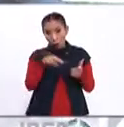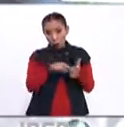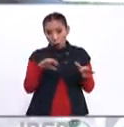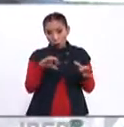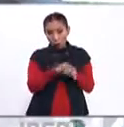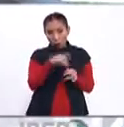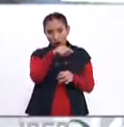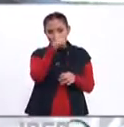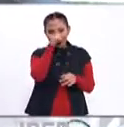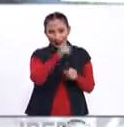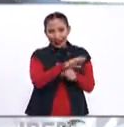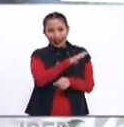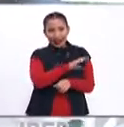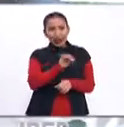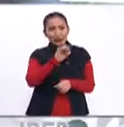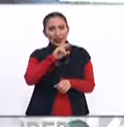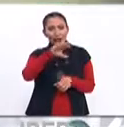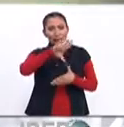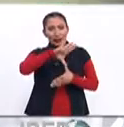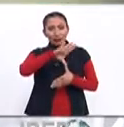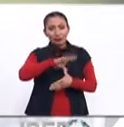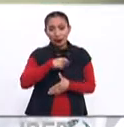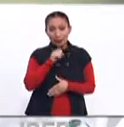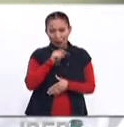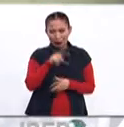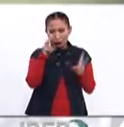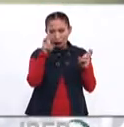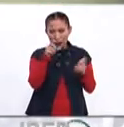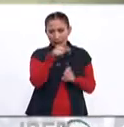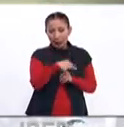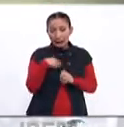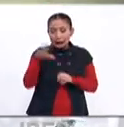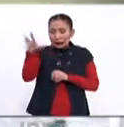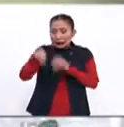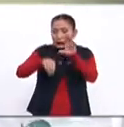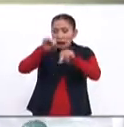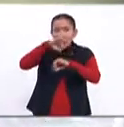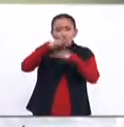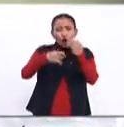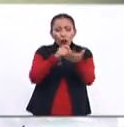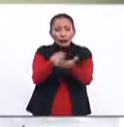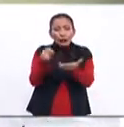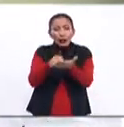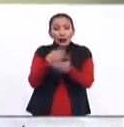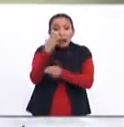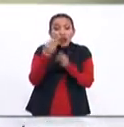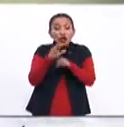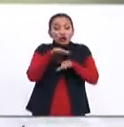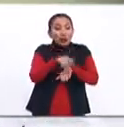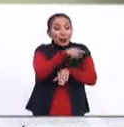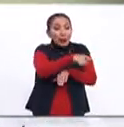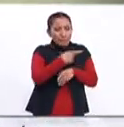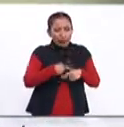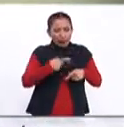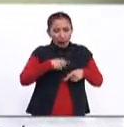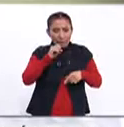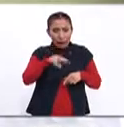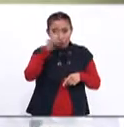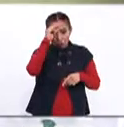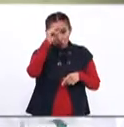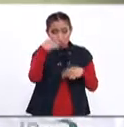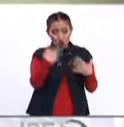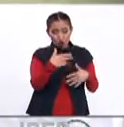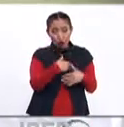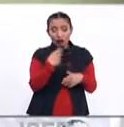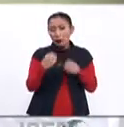con la Secretaría General Iberoamericana. En ese sentido, rescatar todo lo que se ha escrito en el mundo sobre los propios autores y sus